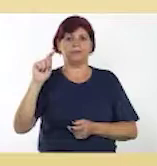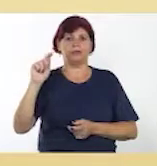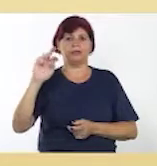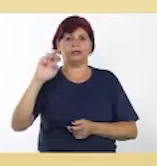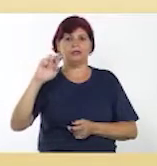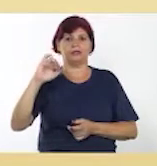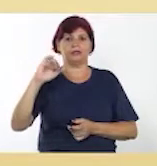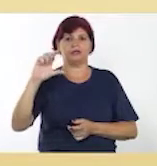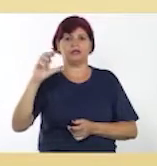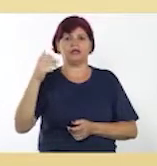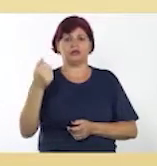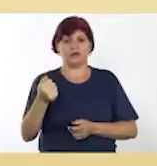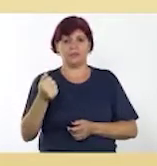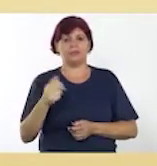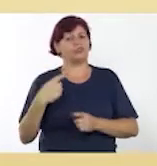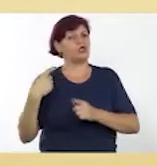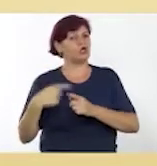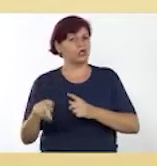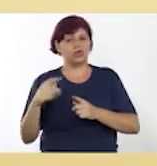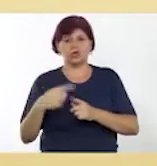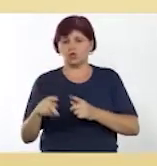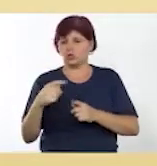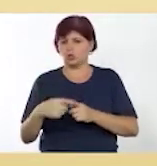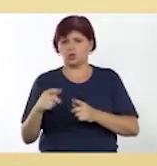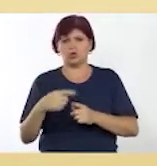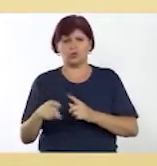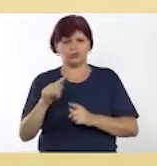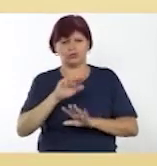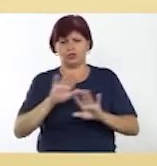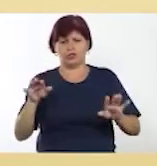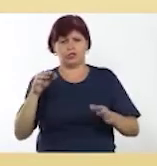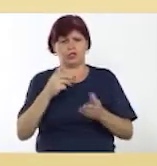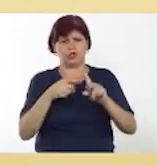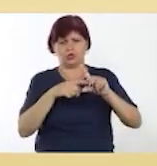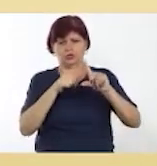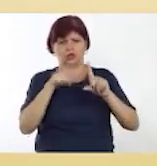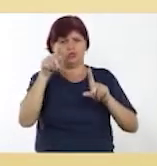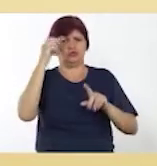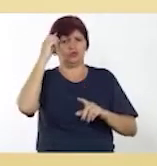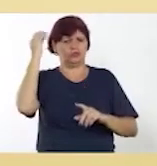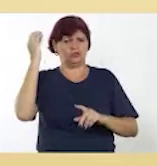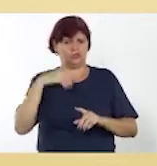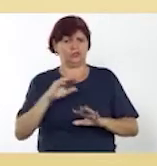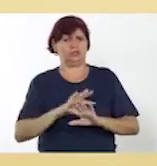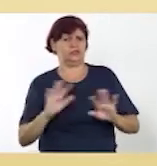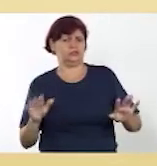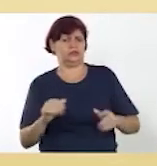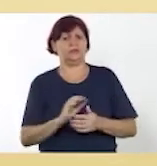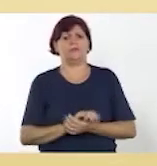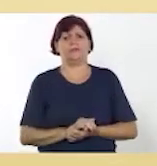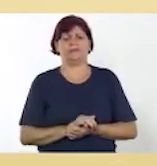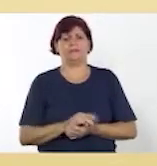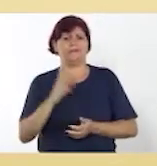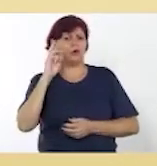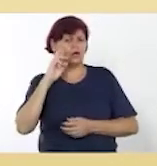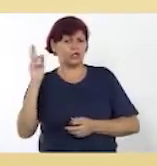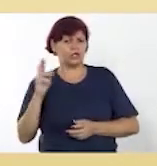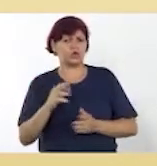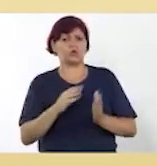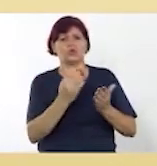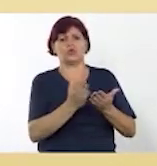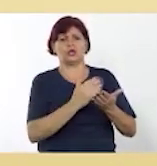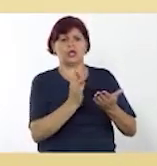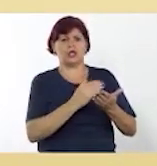trigonométricas y resolución de ecuaciones trigonométricas, aplicando las identidades, las razones trigonométricas y también